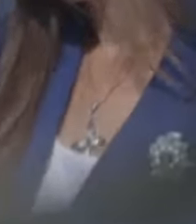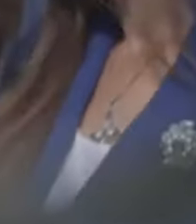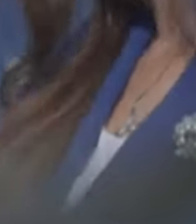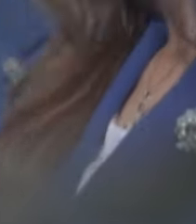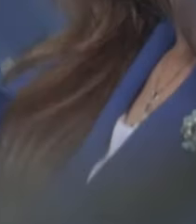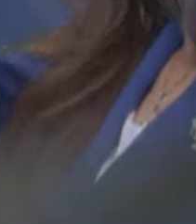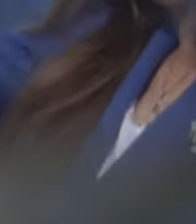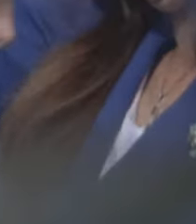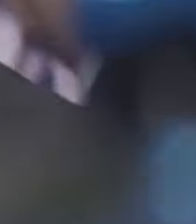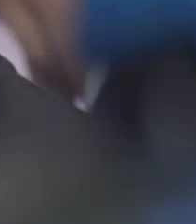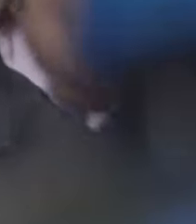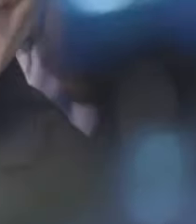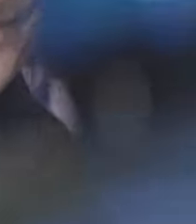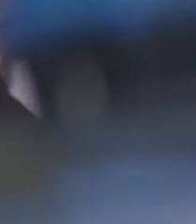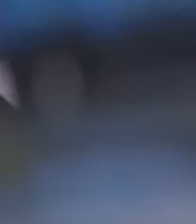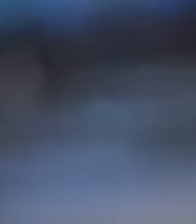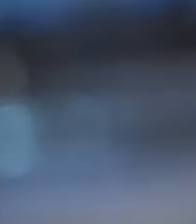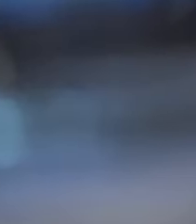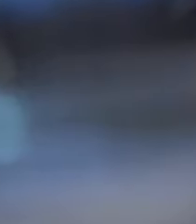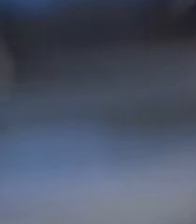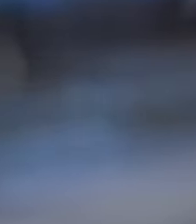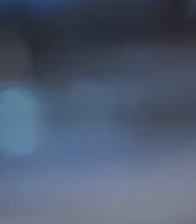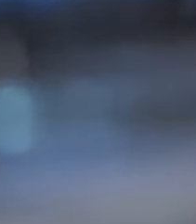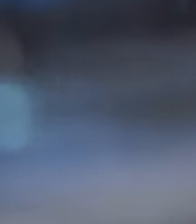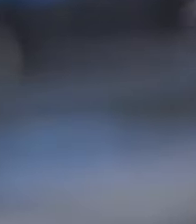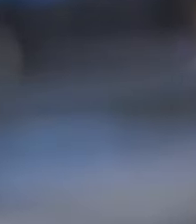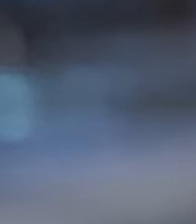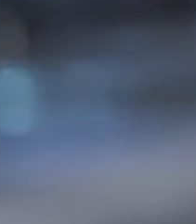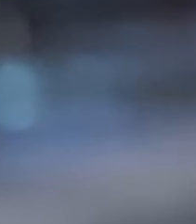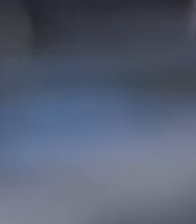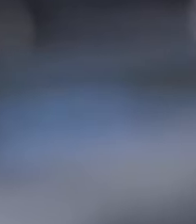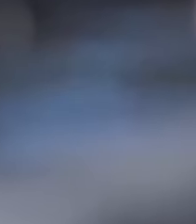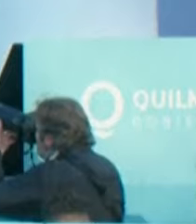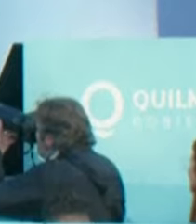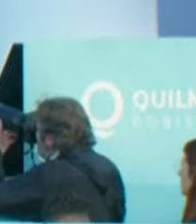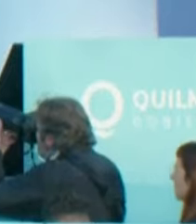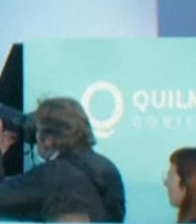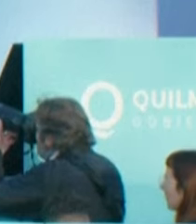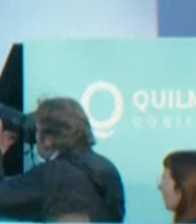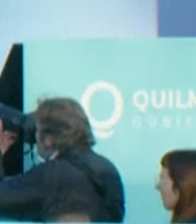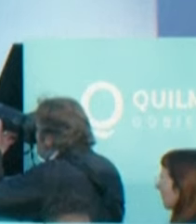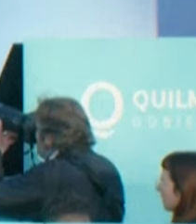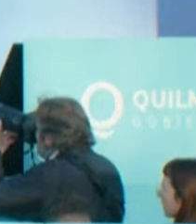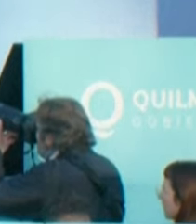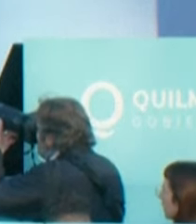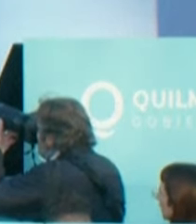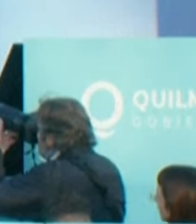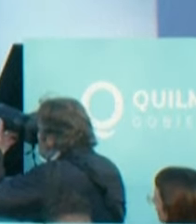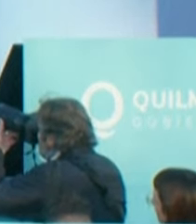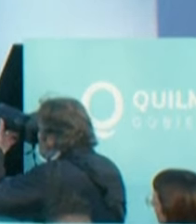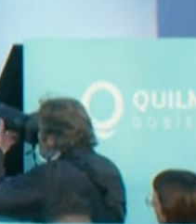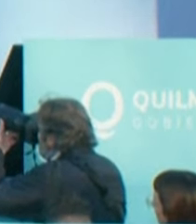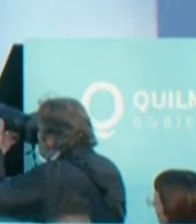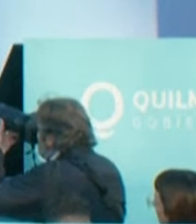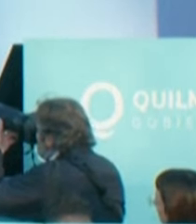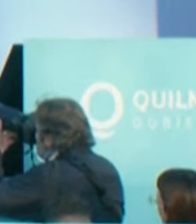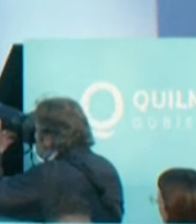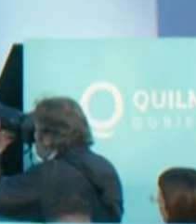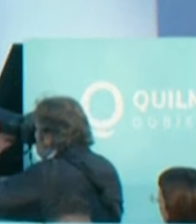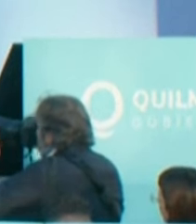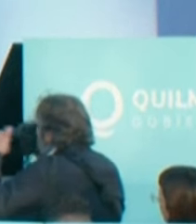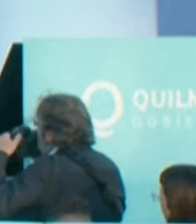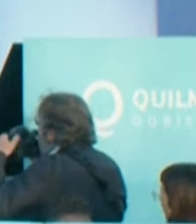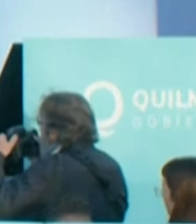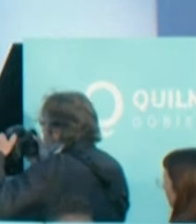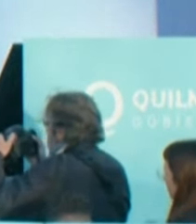Argentina desde 2008, primer año de gobierno de su rival política. Pero la expresidenta dijo el sábado que ese superávit